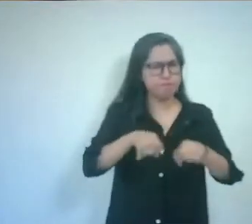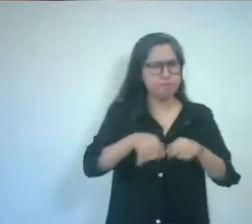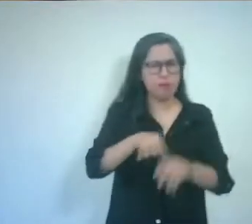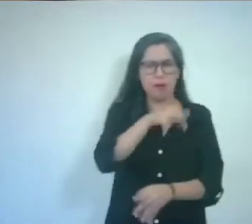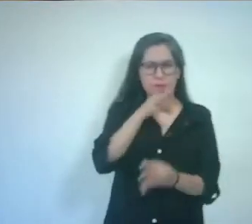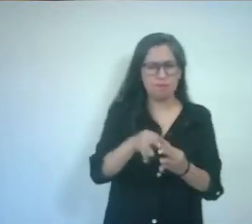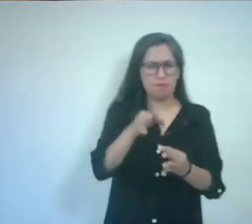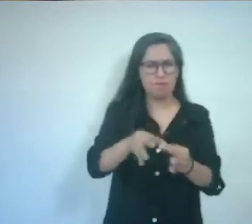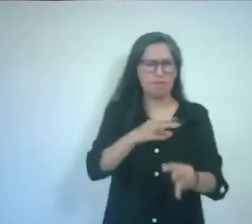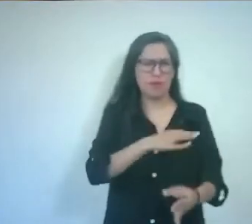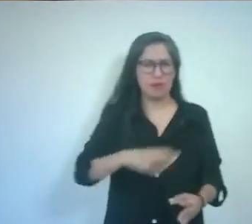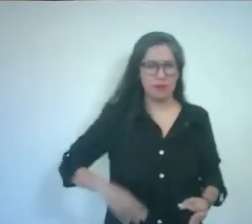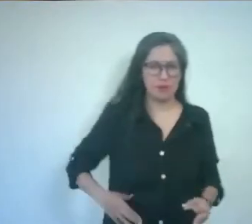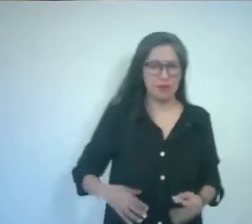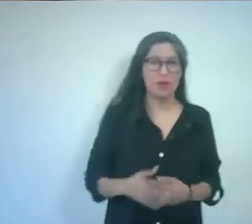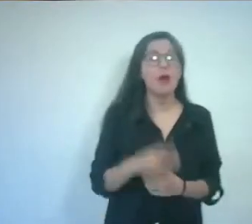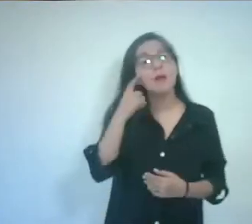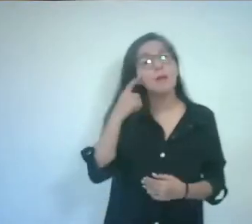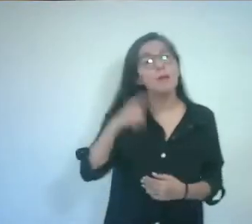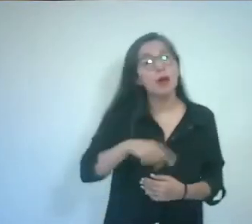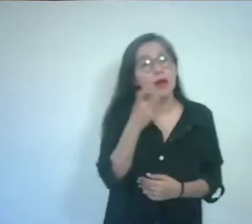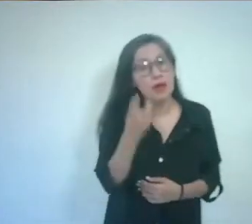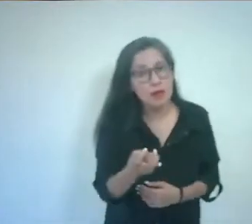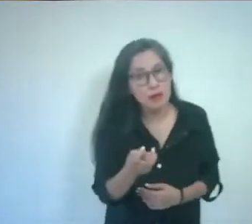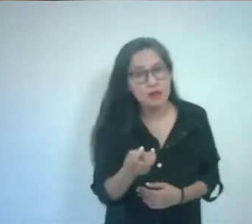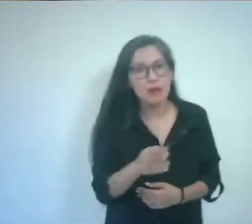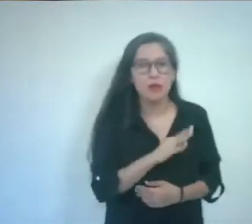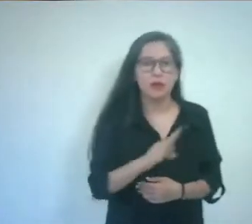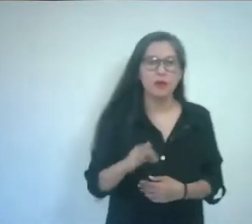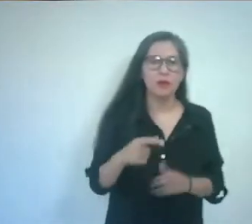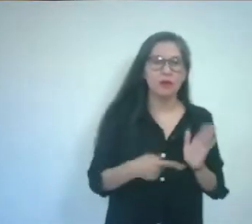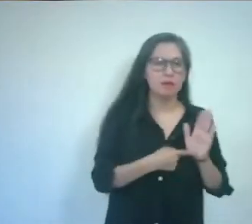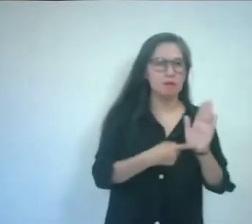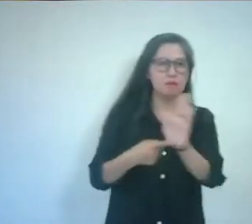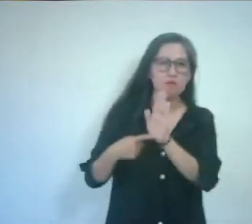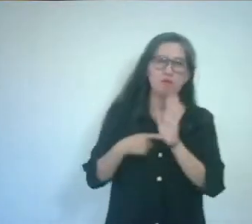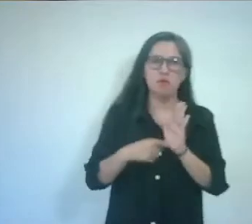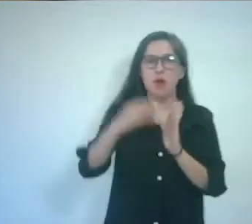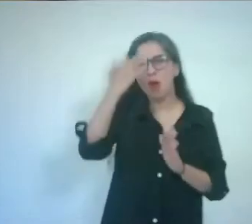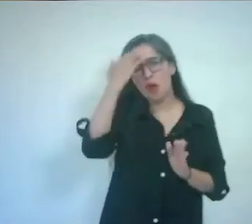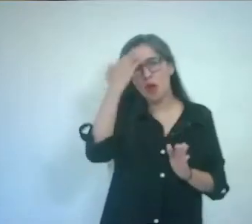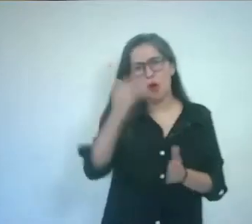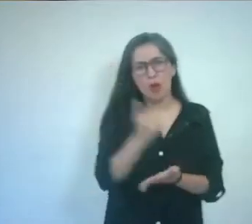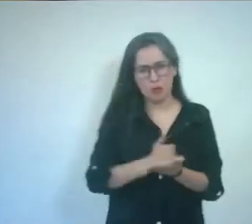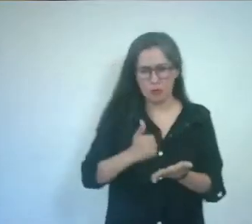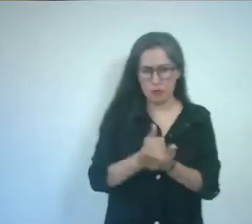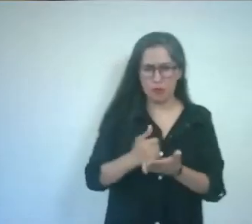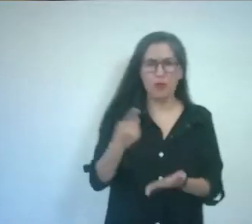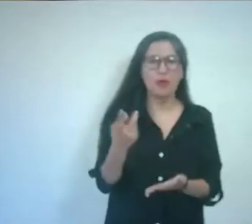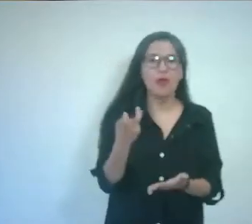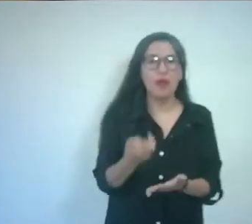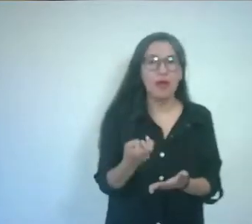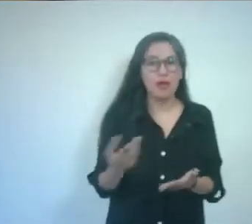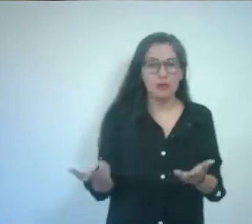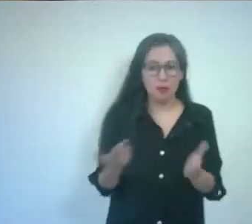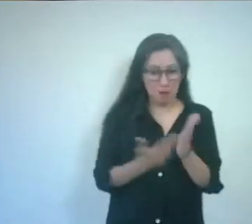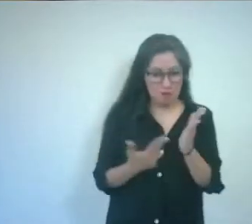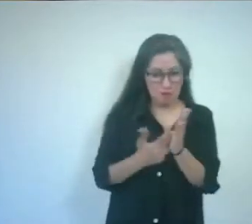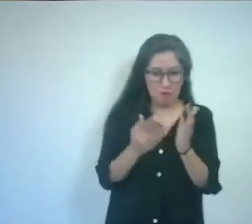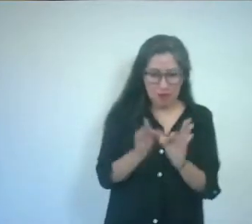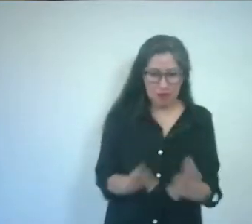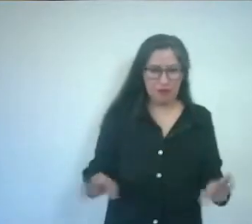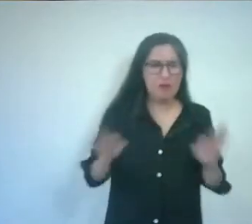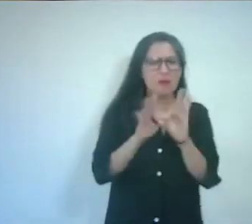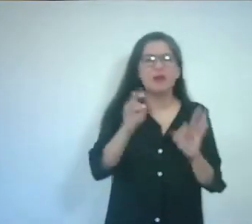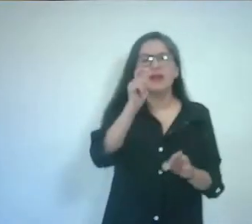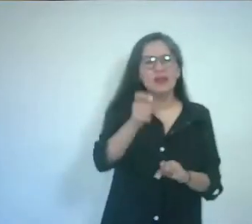nuestras candidaturas, para que éstas fueran dadas a conocer a la ciudadanía a través de herramientas tan importantes como la